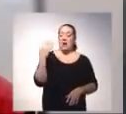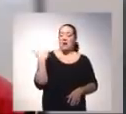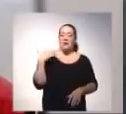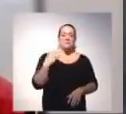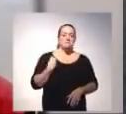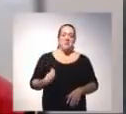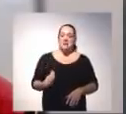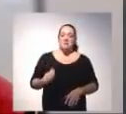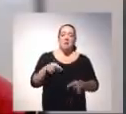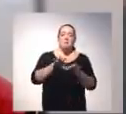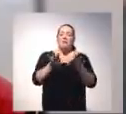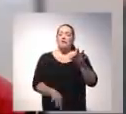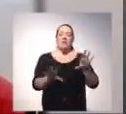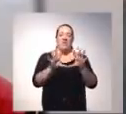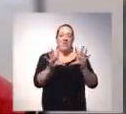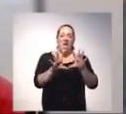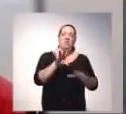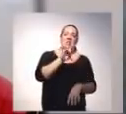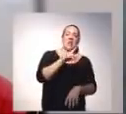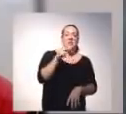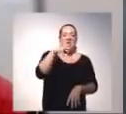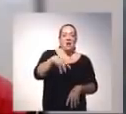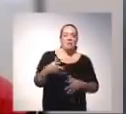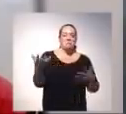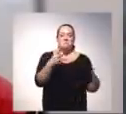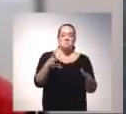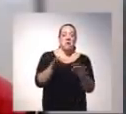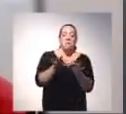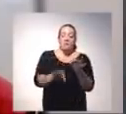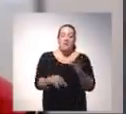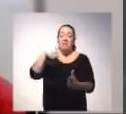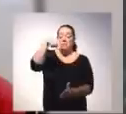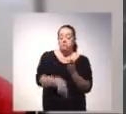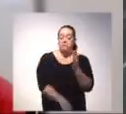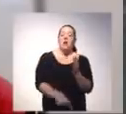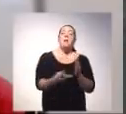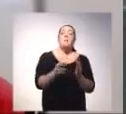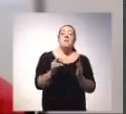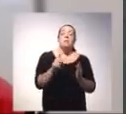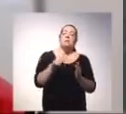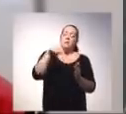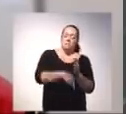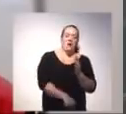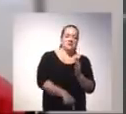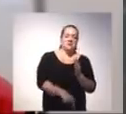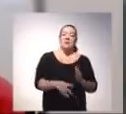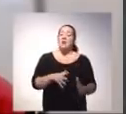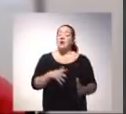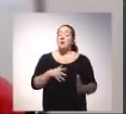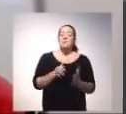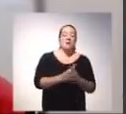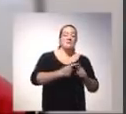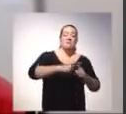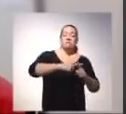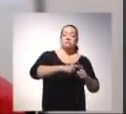a profundidades entre los 10 y 15 kilómetros y también a profundidades mayores que 20. La magnitud máxima de las